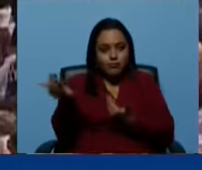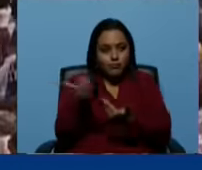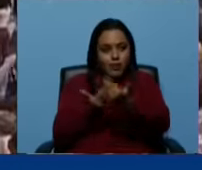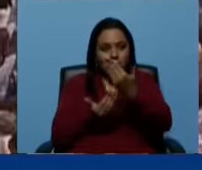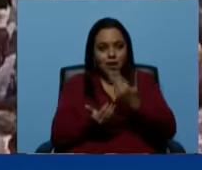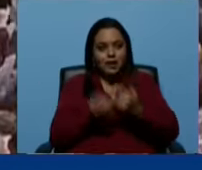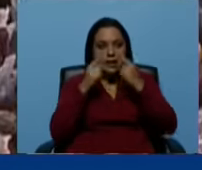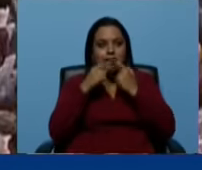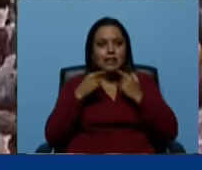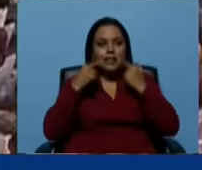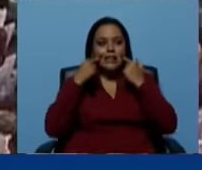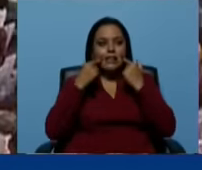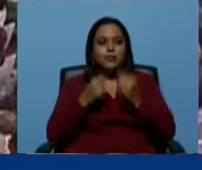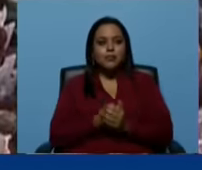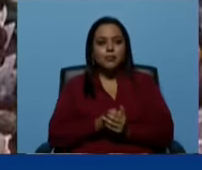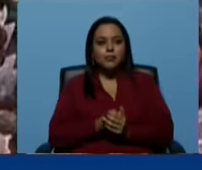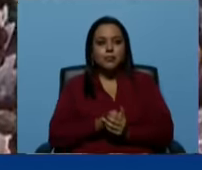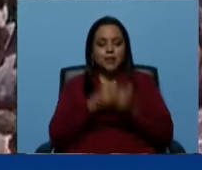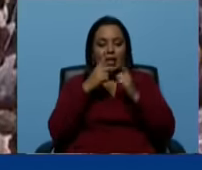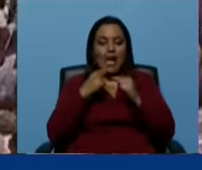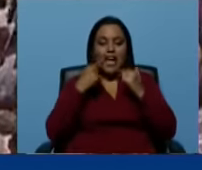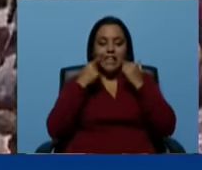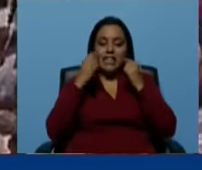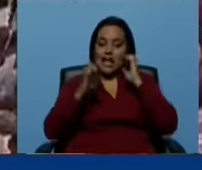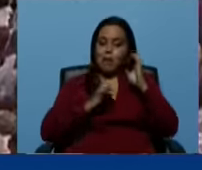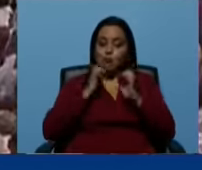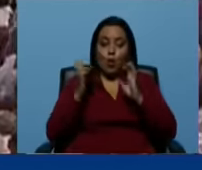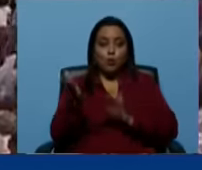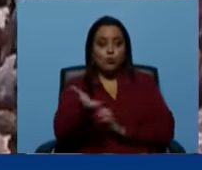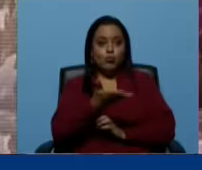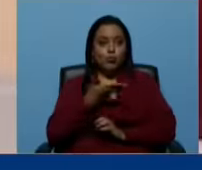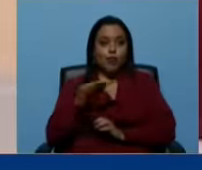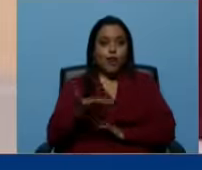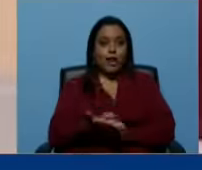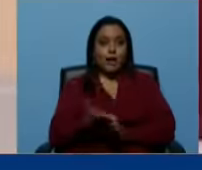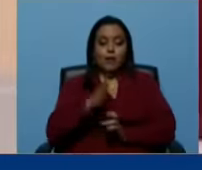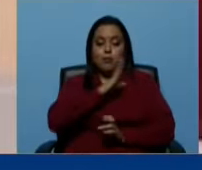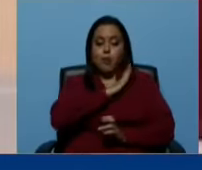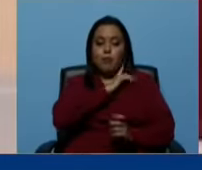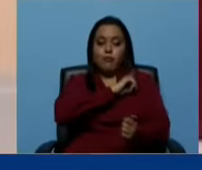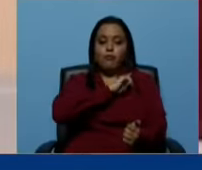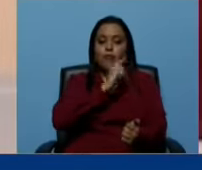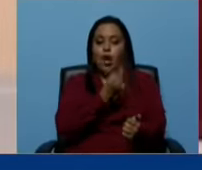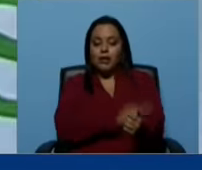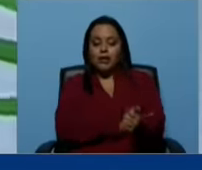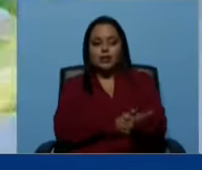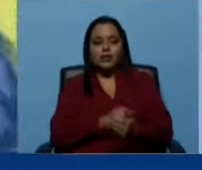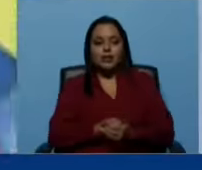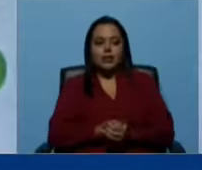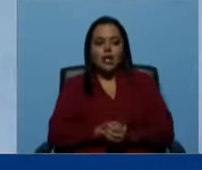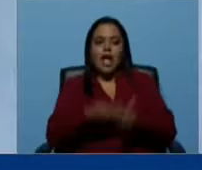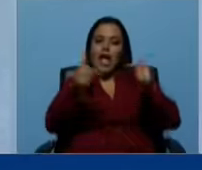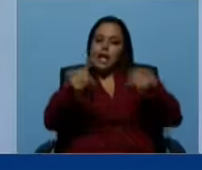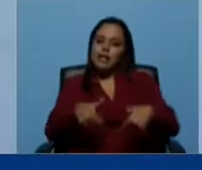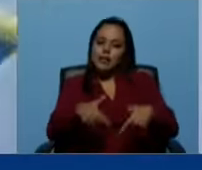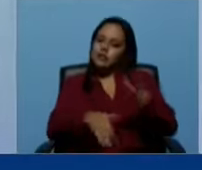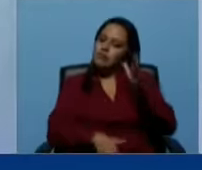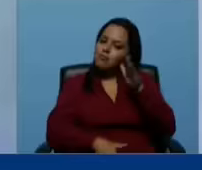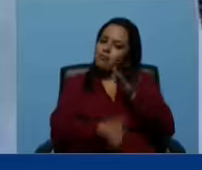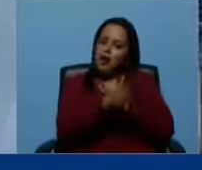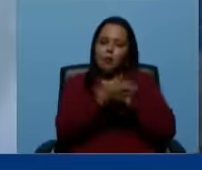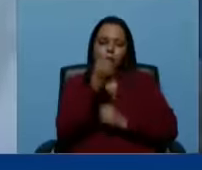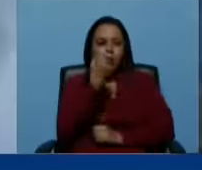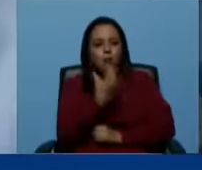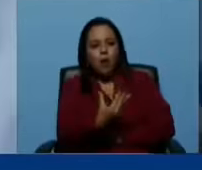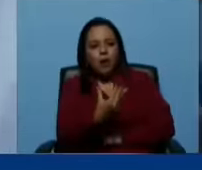sonrisa. La sonrisa y el ánimo de ustedes es mi fuerza, es mi ánimo, y de aquí lo que vamos es para lo